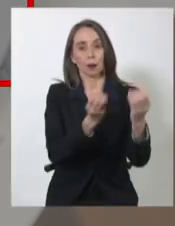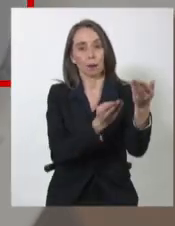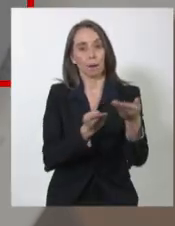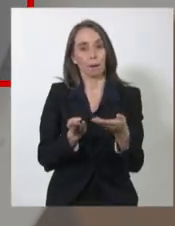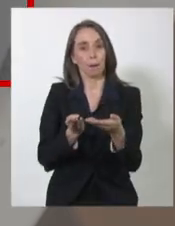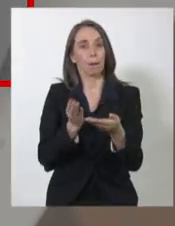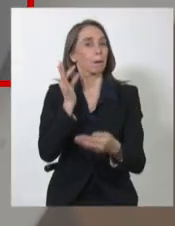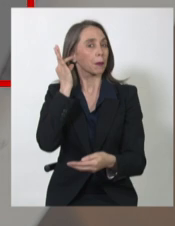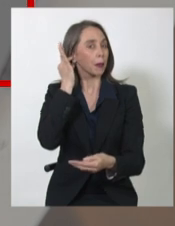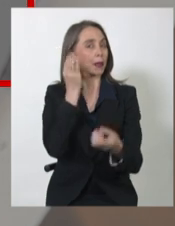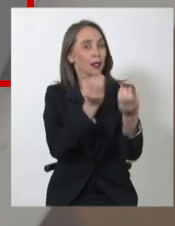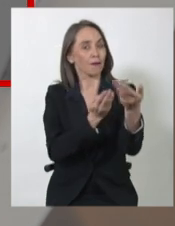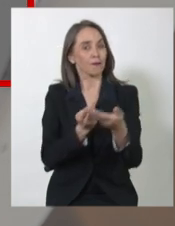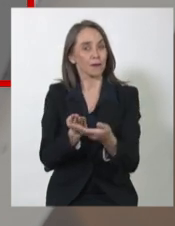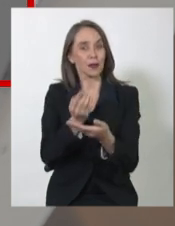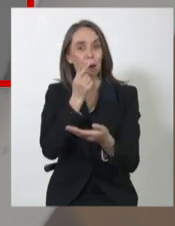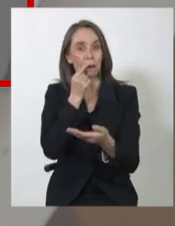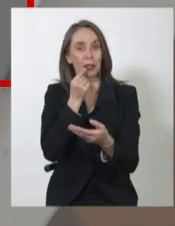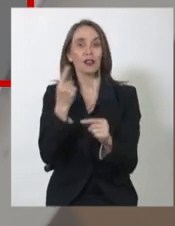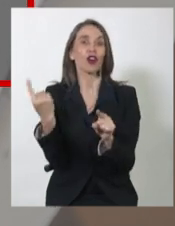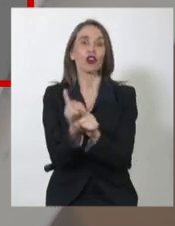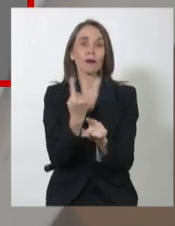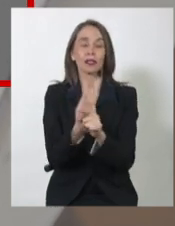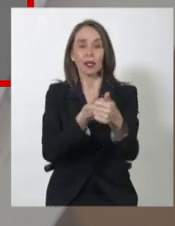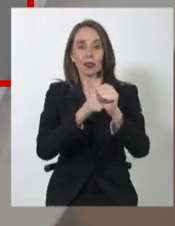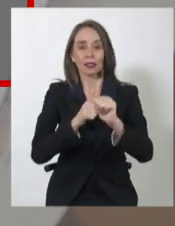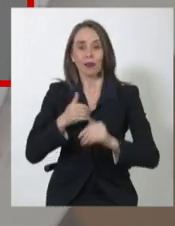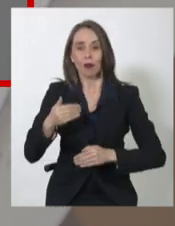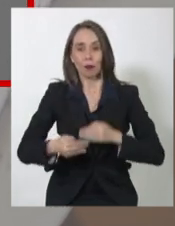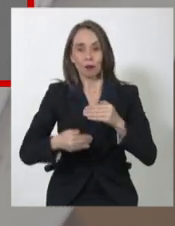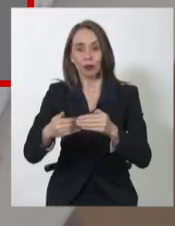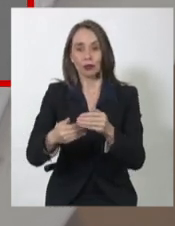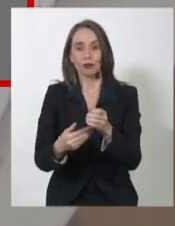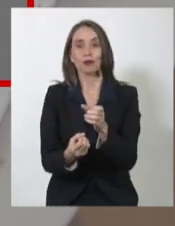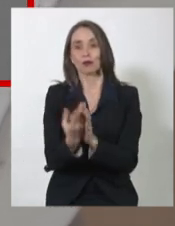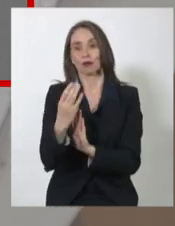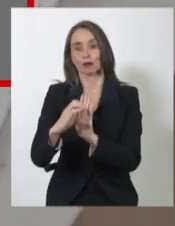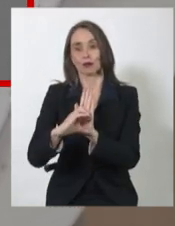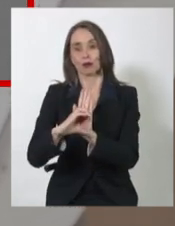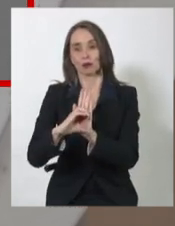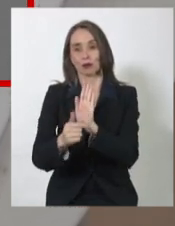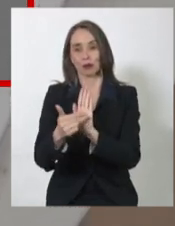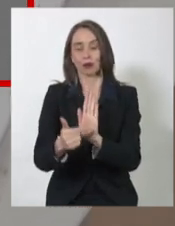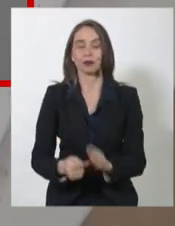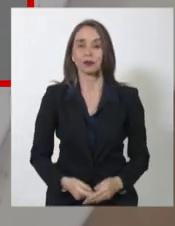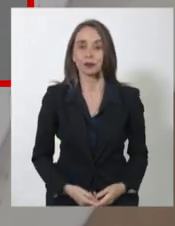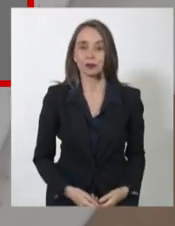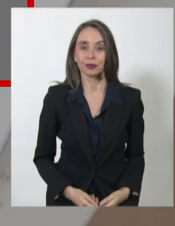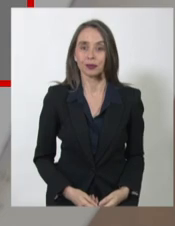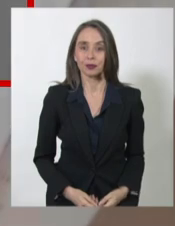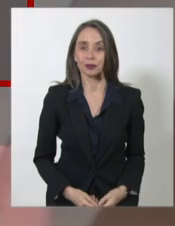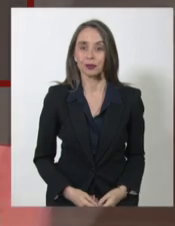Bienvenidas y bienvenidos al conversatorio Desafíos del Proceso Constituyente.